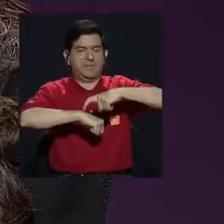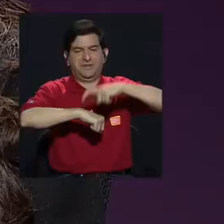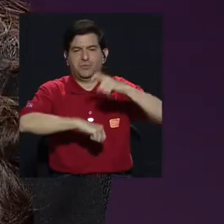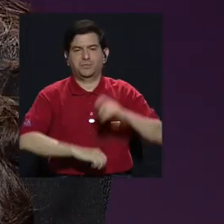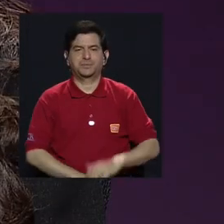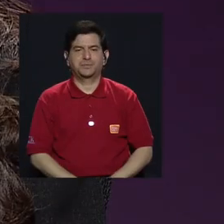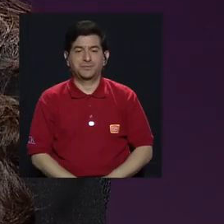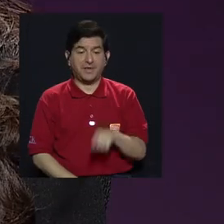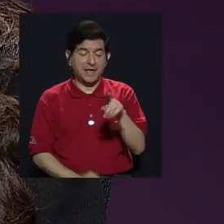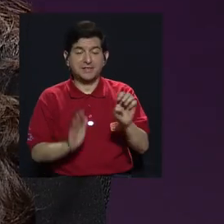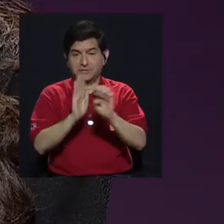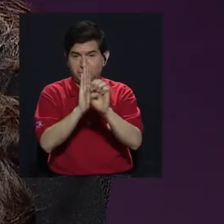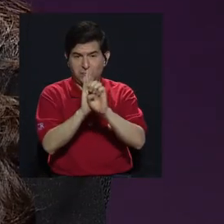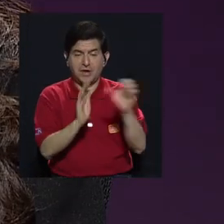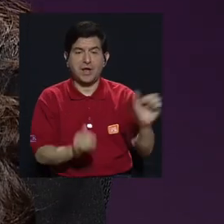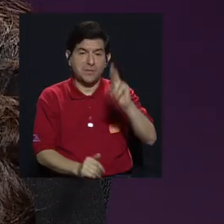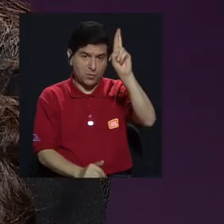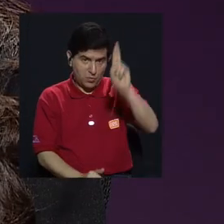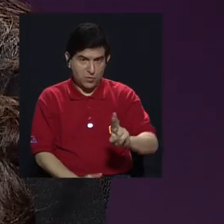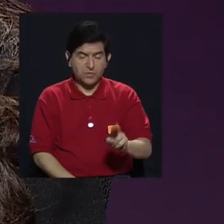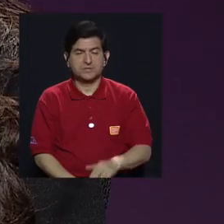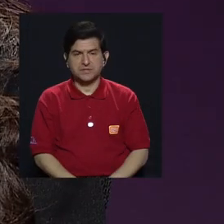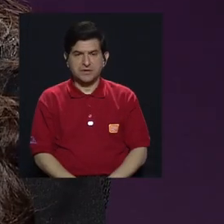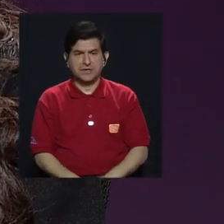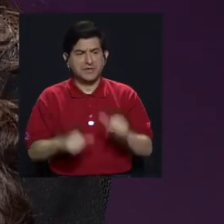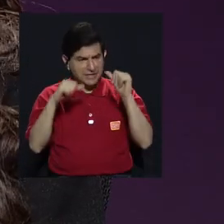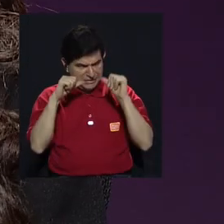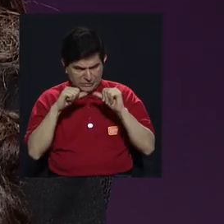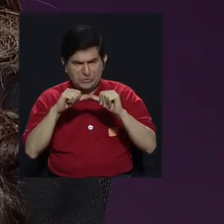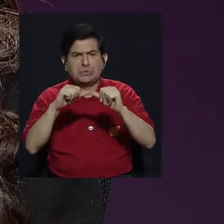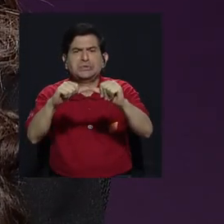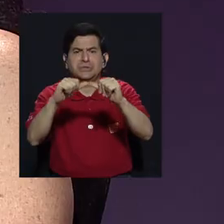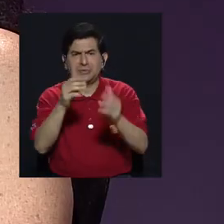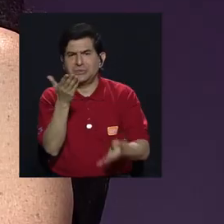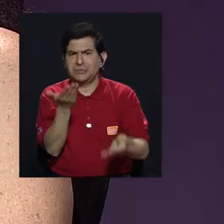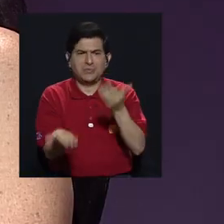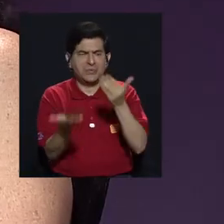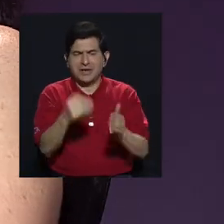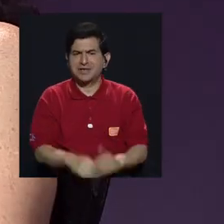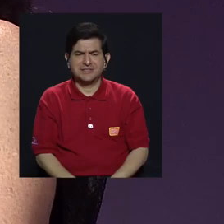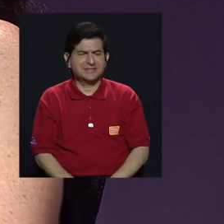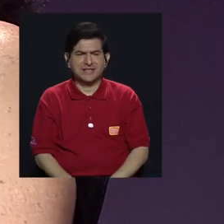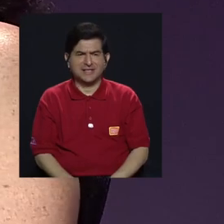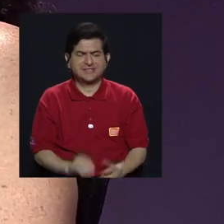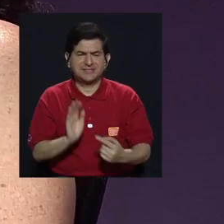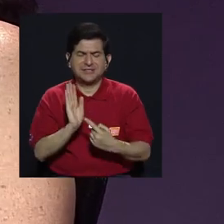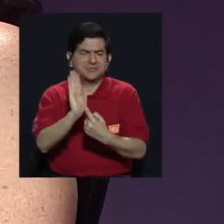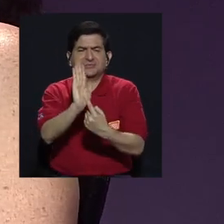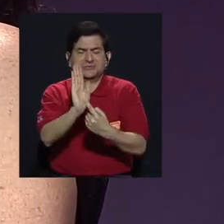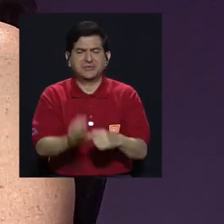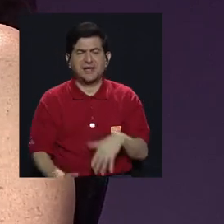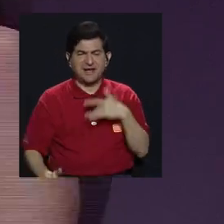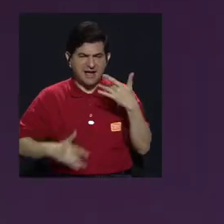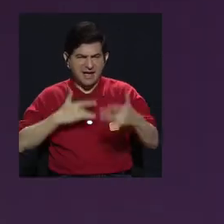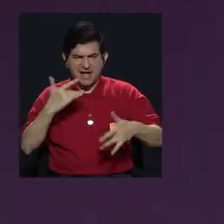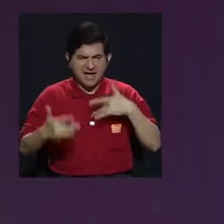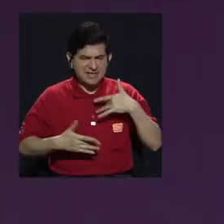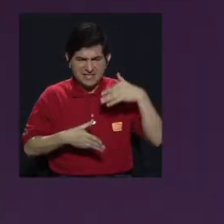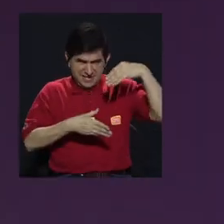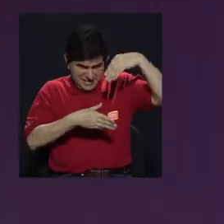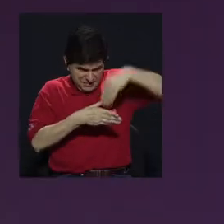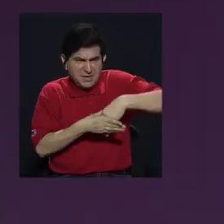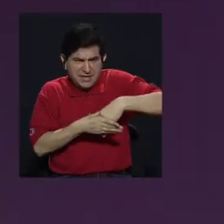tiempo. Y esto, por ejemplo, en Costa Rica es algo que todavía no se ha salido del closet. Hay sentimientos